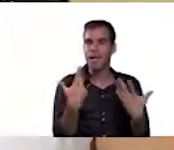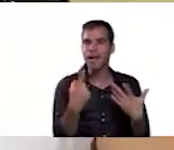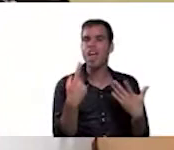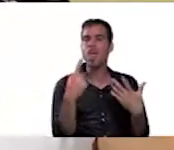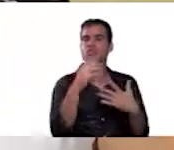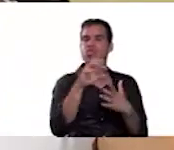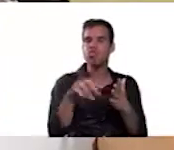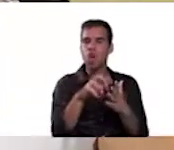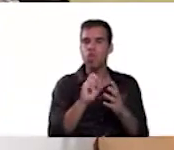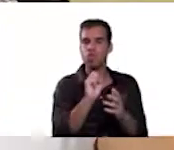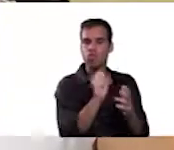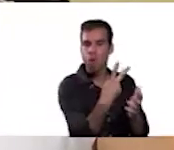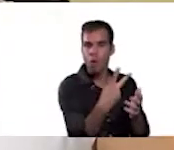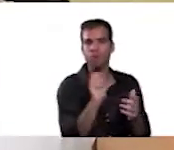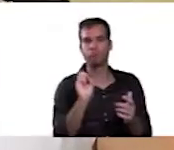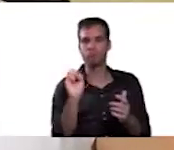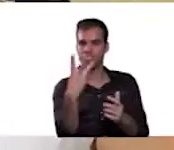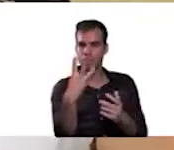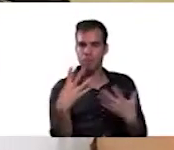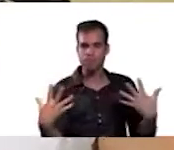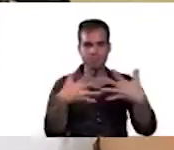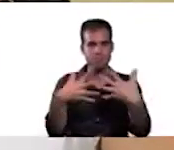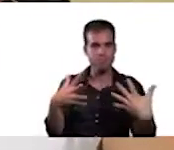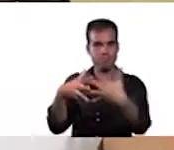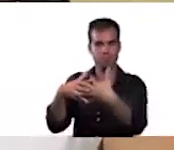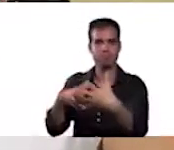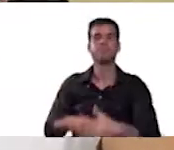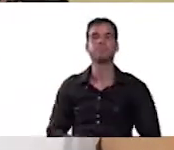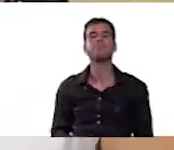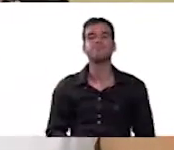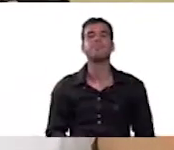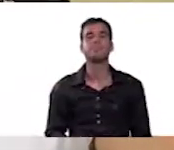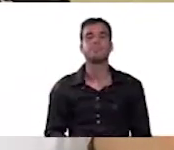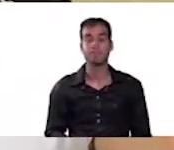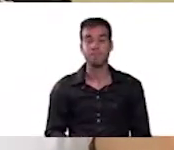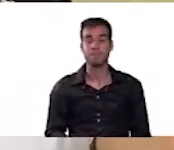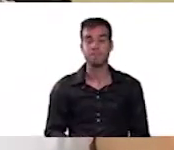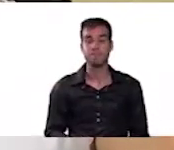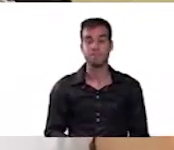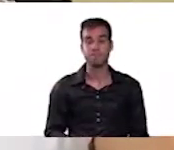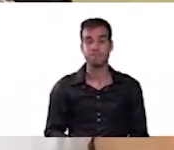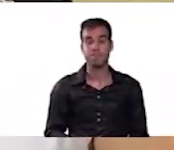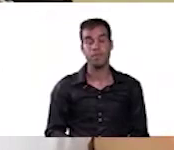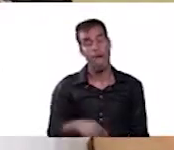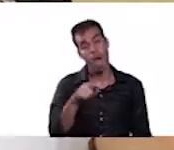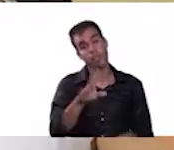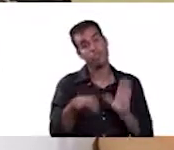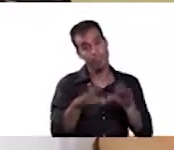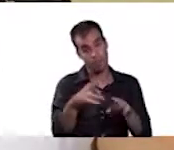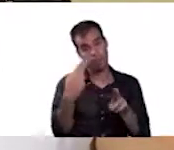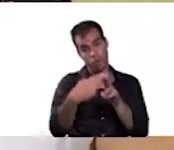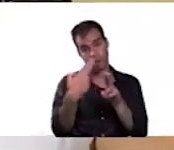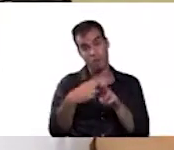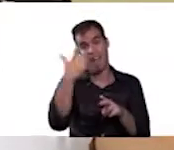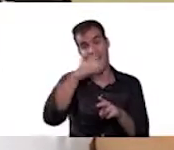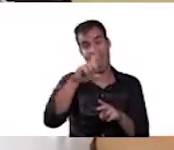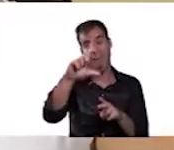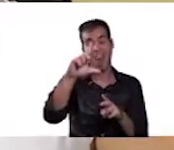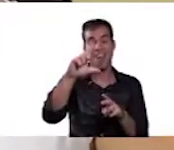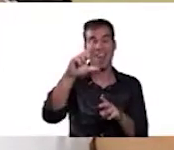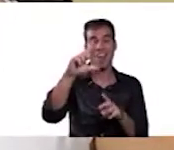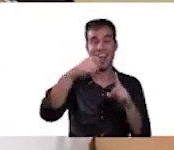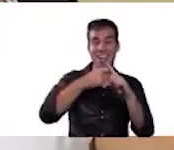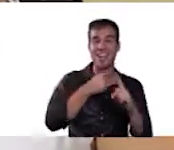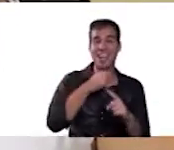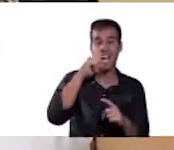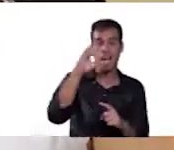el doble o triple enlace. Ya estemos en presencia de un alqueno o un alquino. Lo mismo funciona para